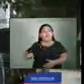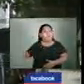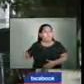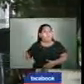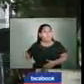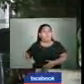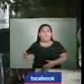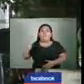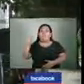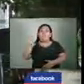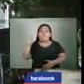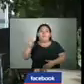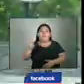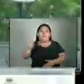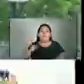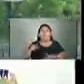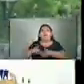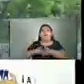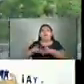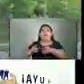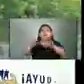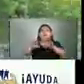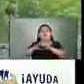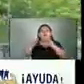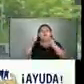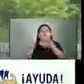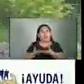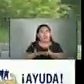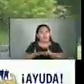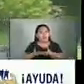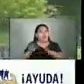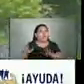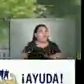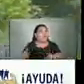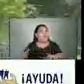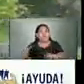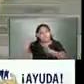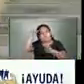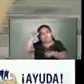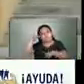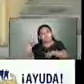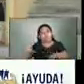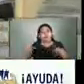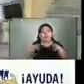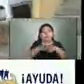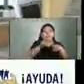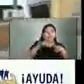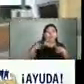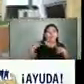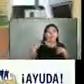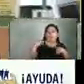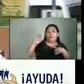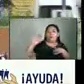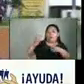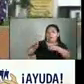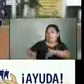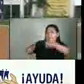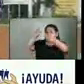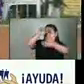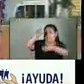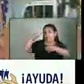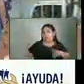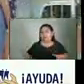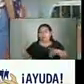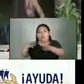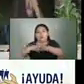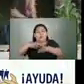han iniciado el ciclo 2 de este año debido a la falta de acuerdo entre la Junta Directiva de la Facultad y el sector